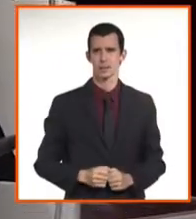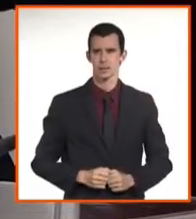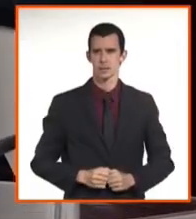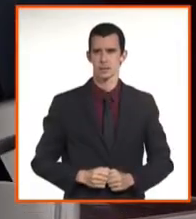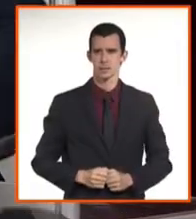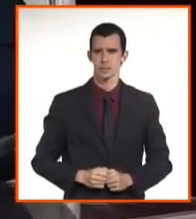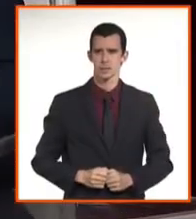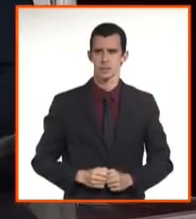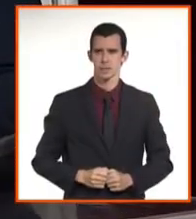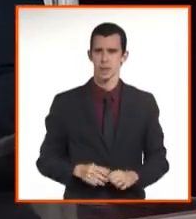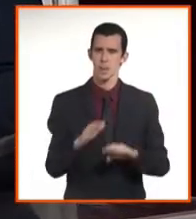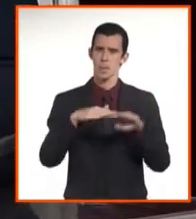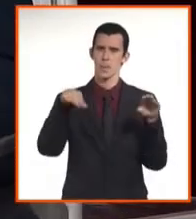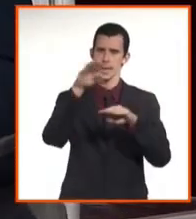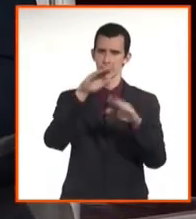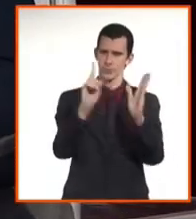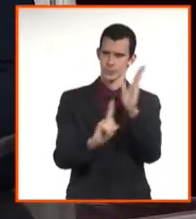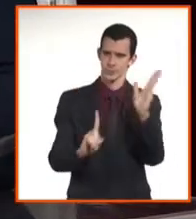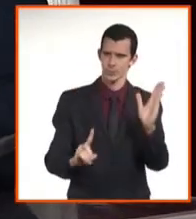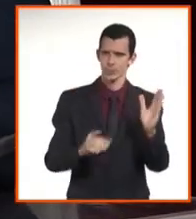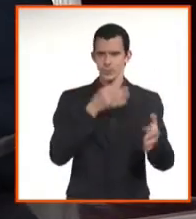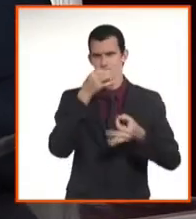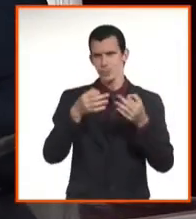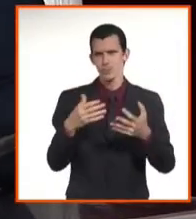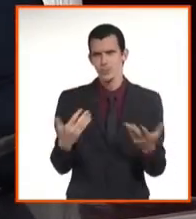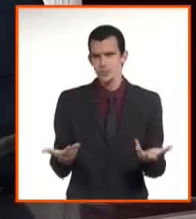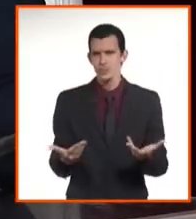que de los 18 bloques que hoy